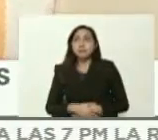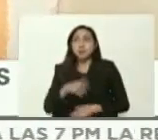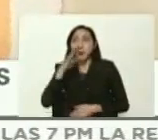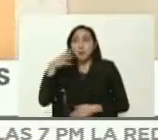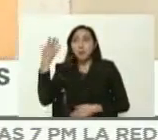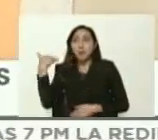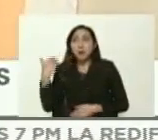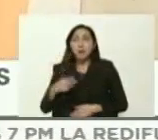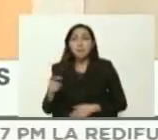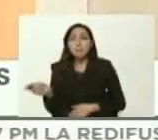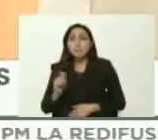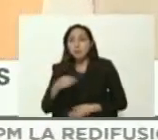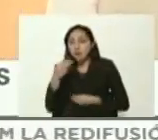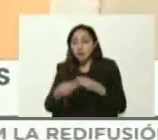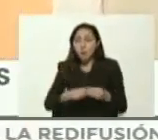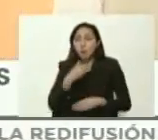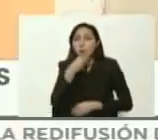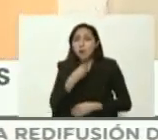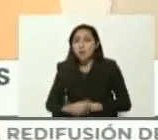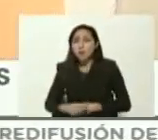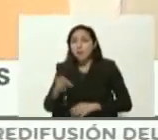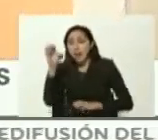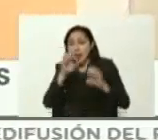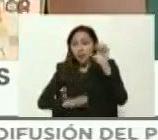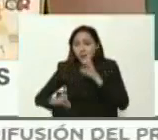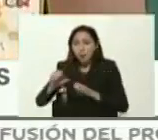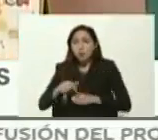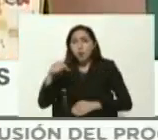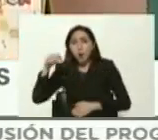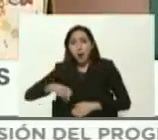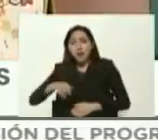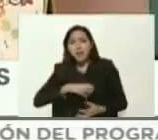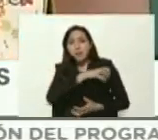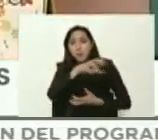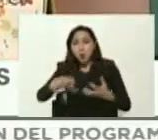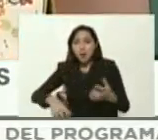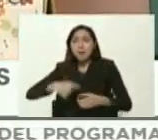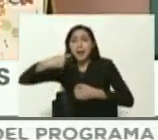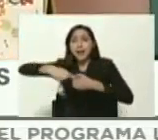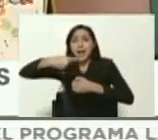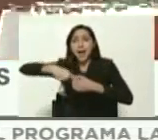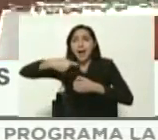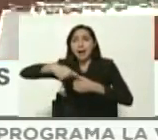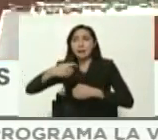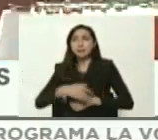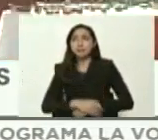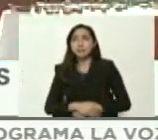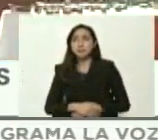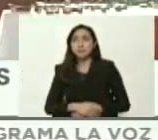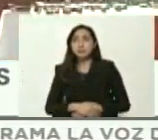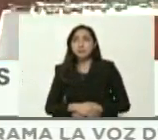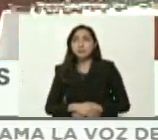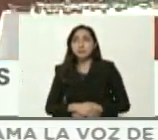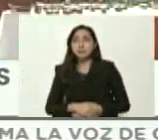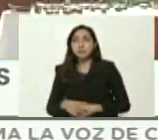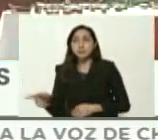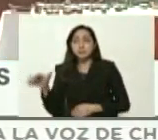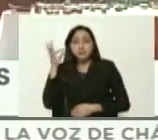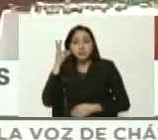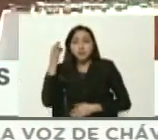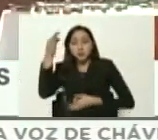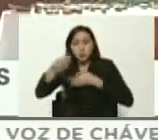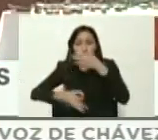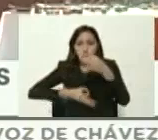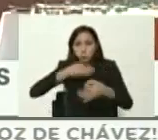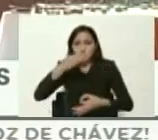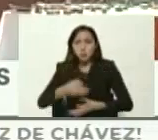4 o 5 meses, en diciembre, cuando hicimos la consulta, el principal problema de esta comunidad era el gas. Rufina, ahorita nos va a hablar al respecto, es una